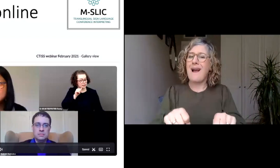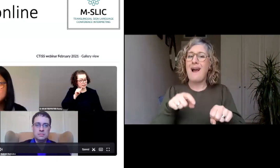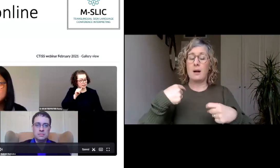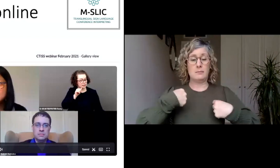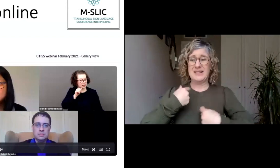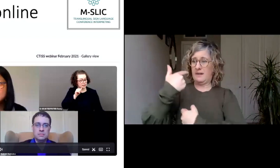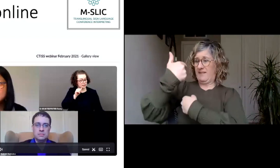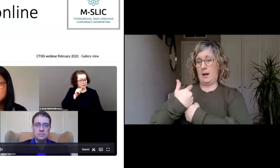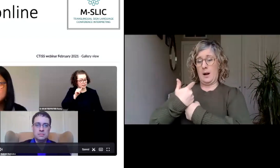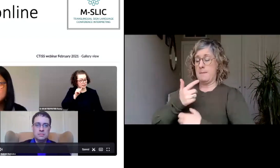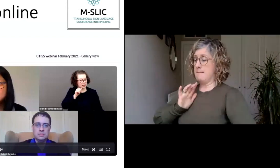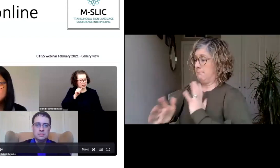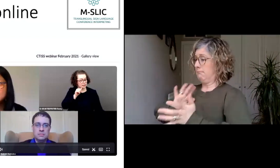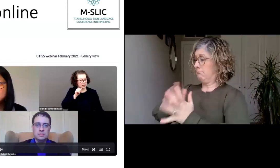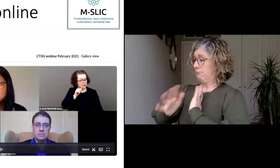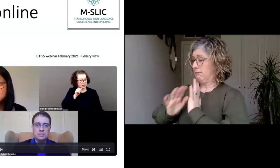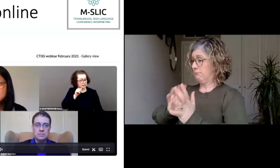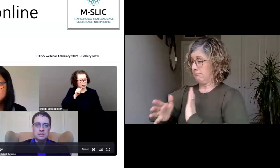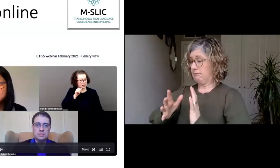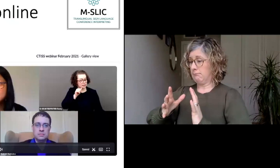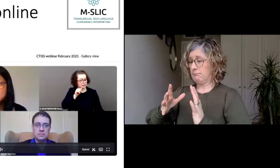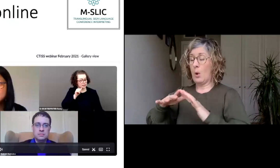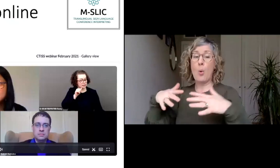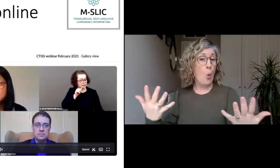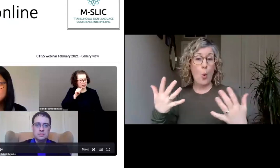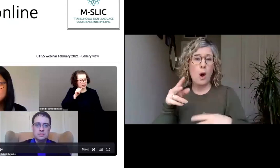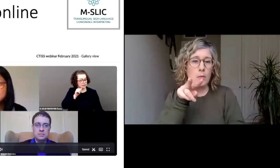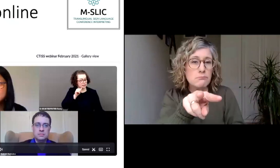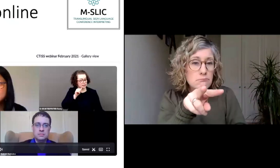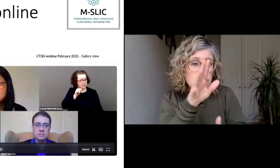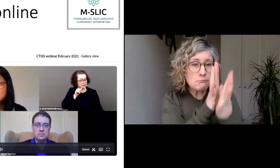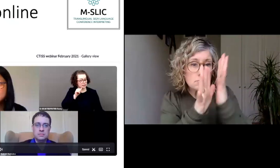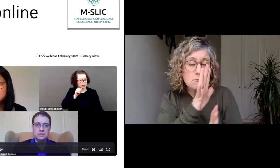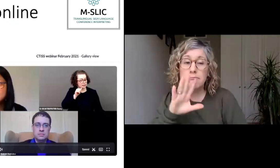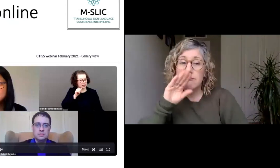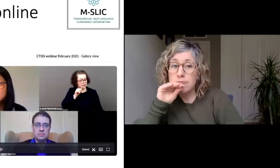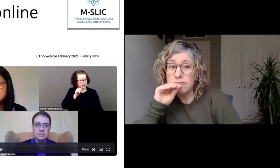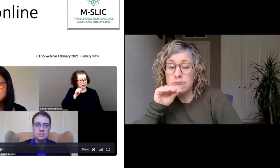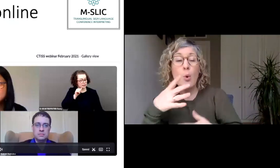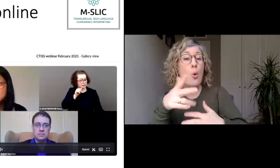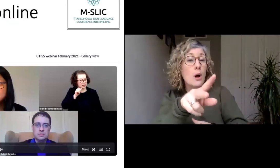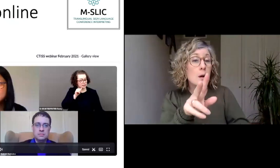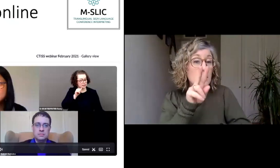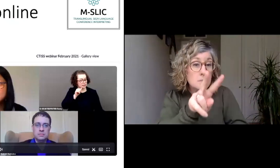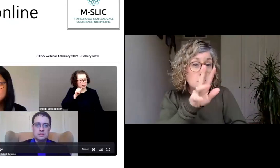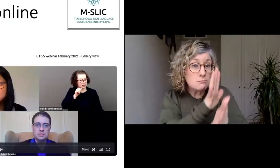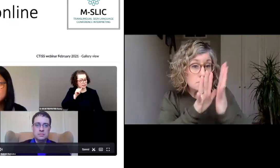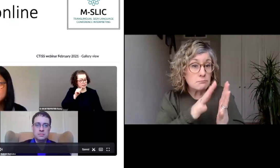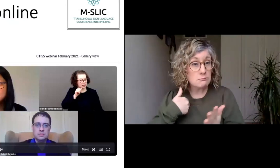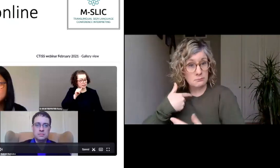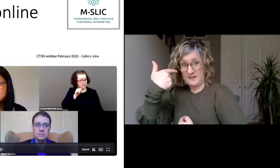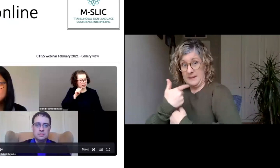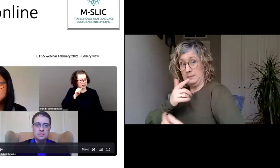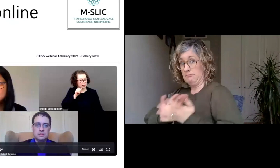útil que se ha desarrollado específicamente para enseñar en línea lengua de signos. Así es que yo me filmo